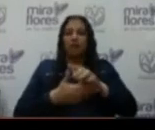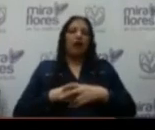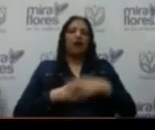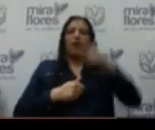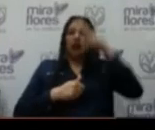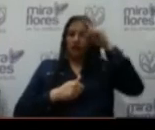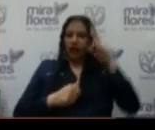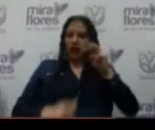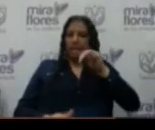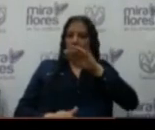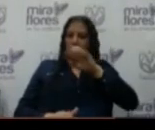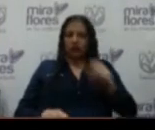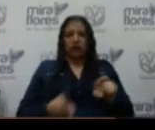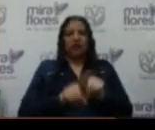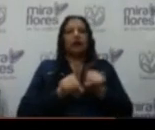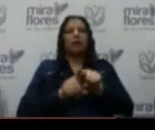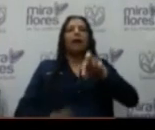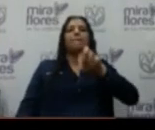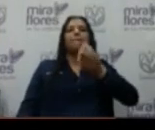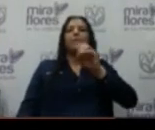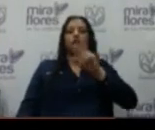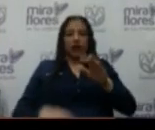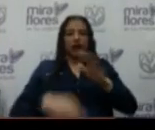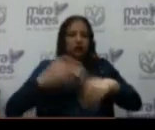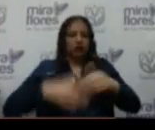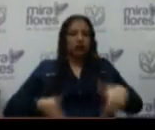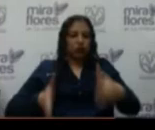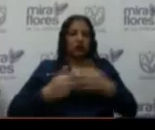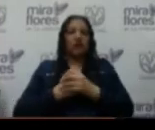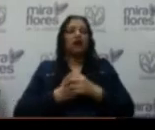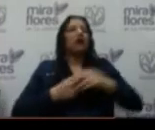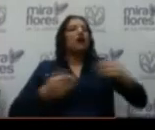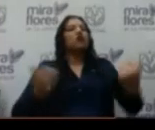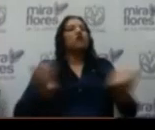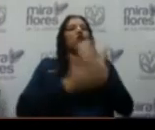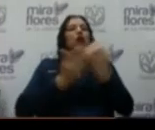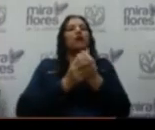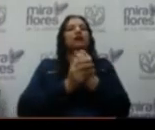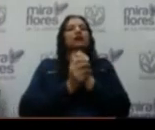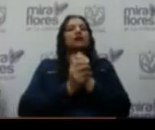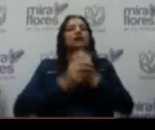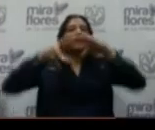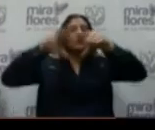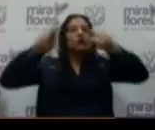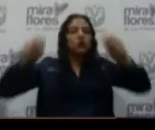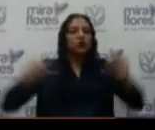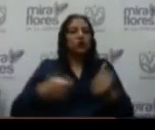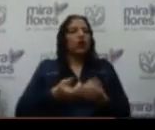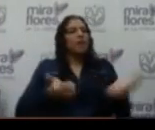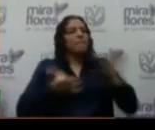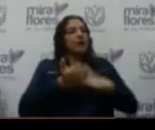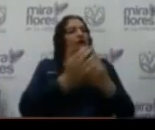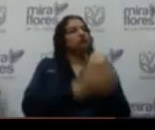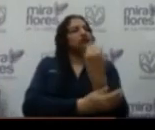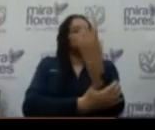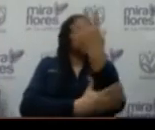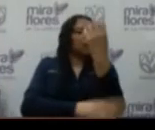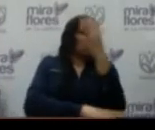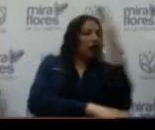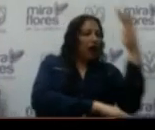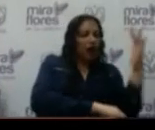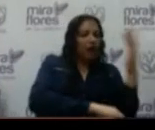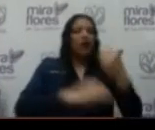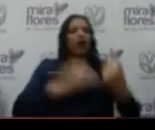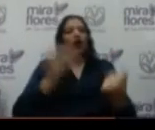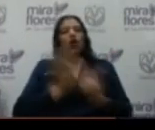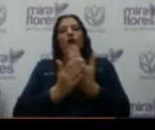y el pasaje Porta, la puesta de nuevas esculturas, la siembra de árboles, el nuevo mobiliario urbano que hoy está